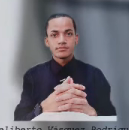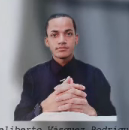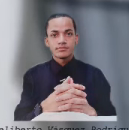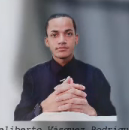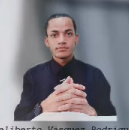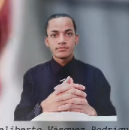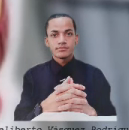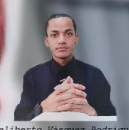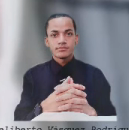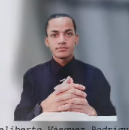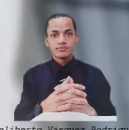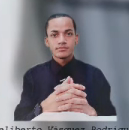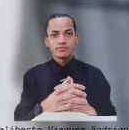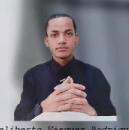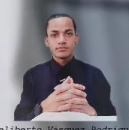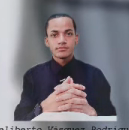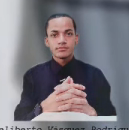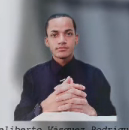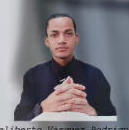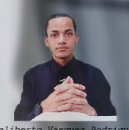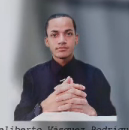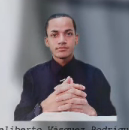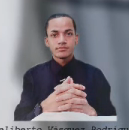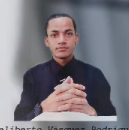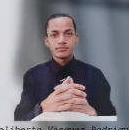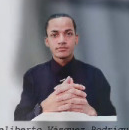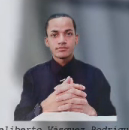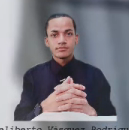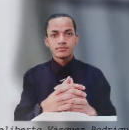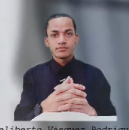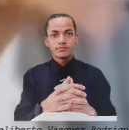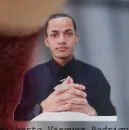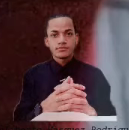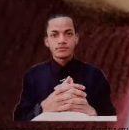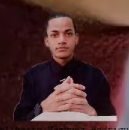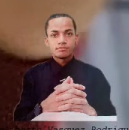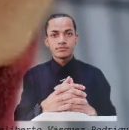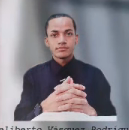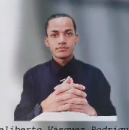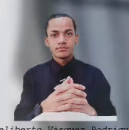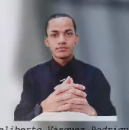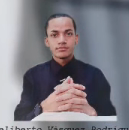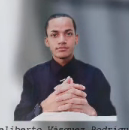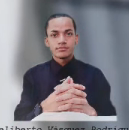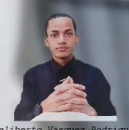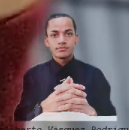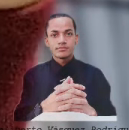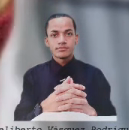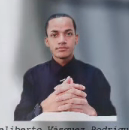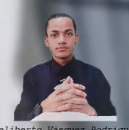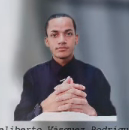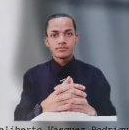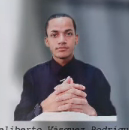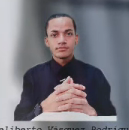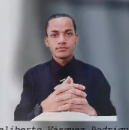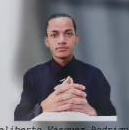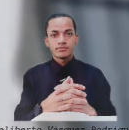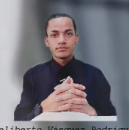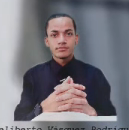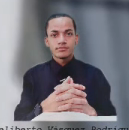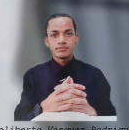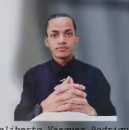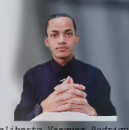apariencia debido al clima debido a la Alimentación en determinados ambientes donde se encontraron y que eran todos